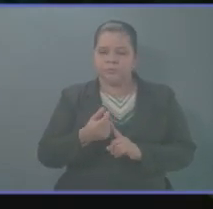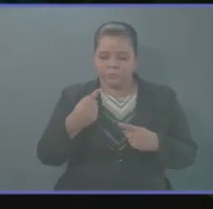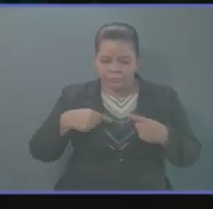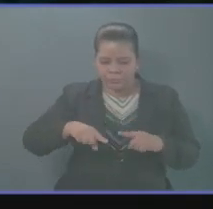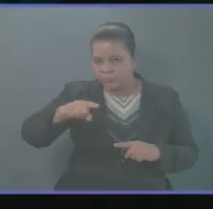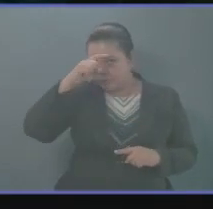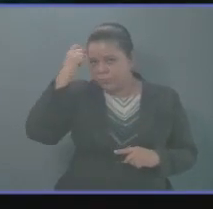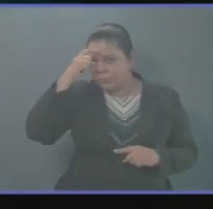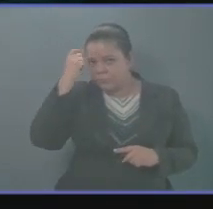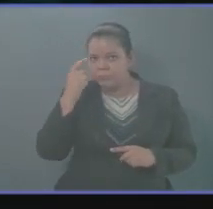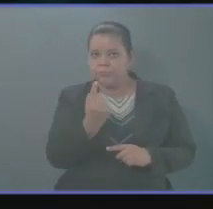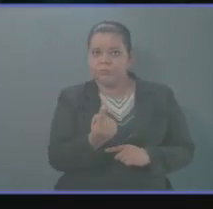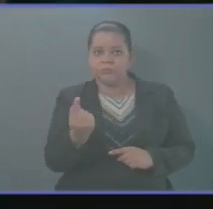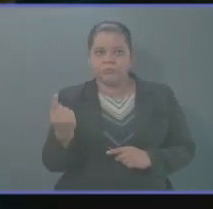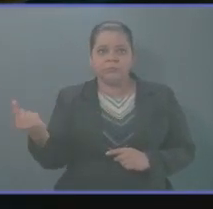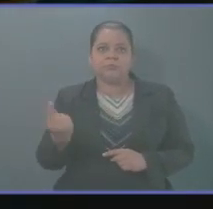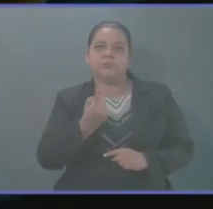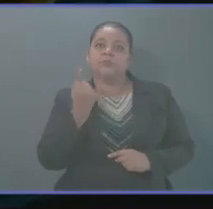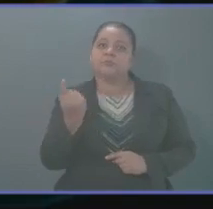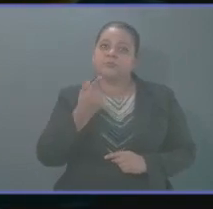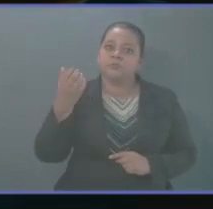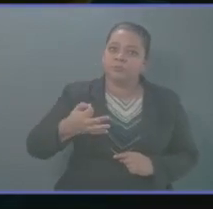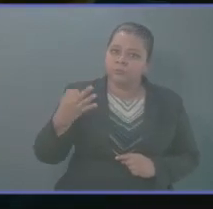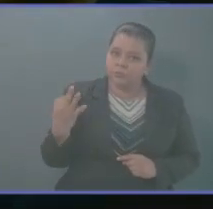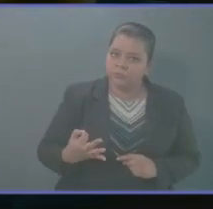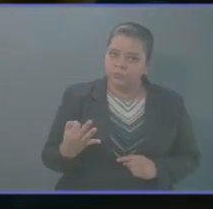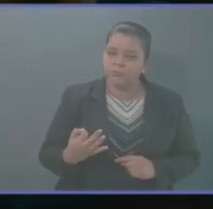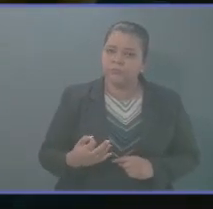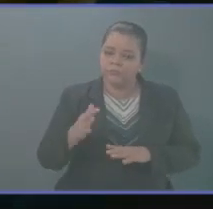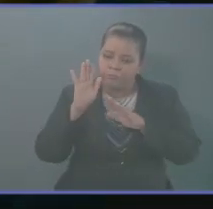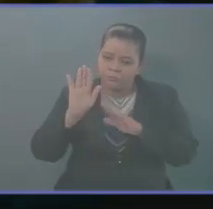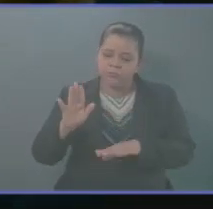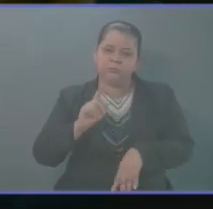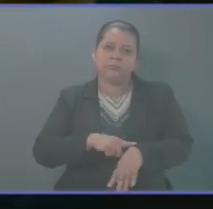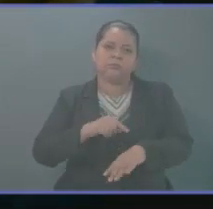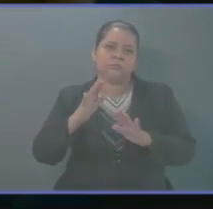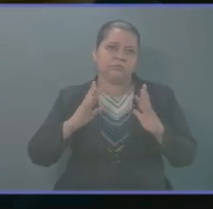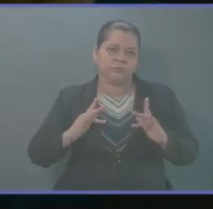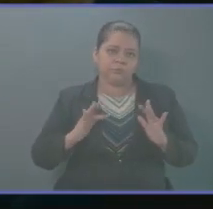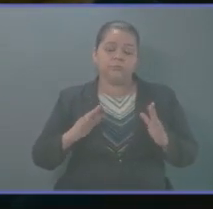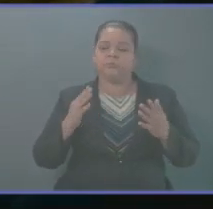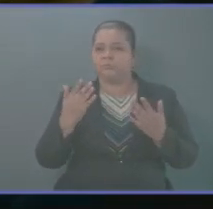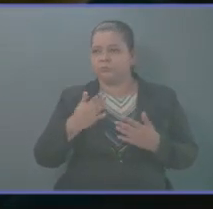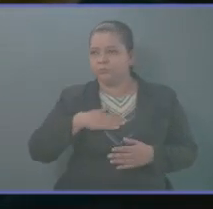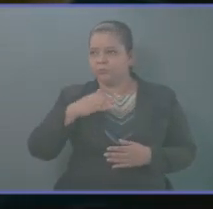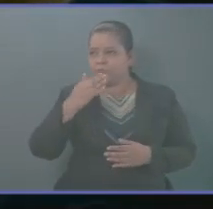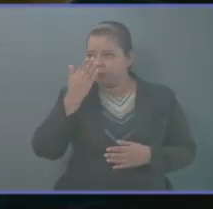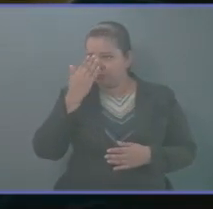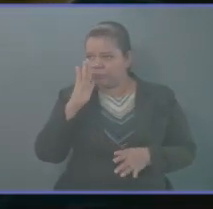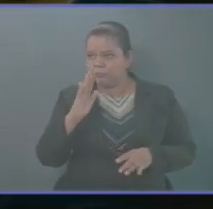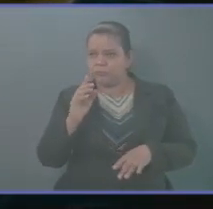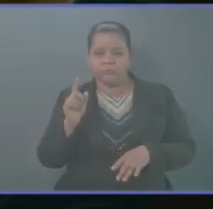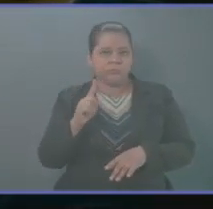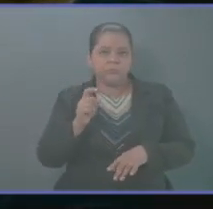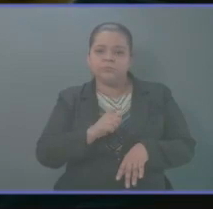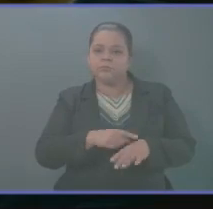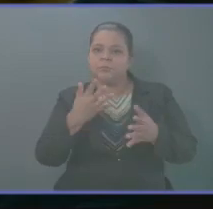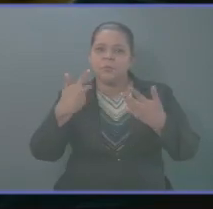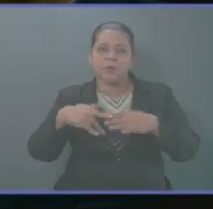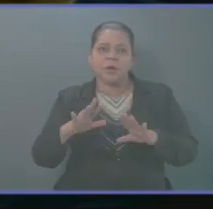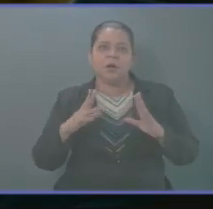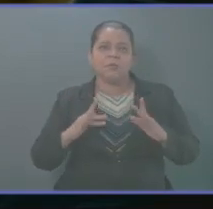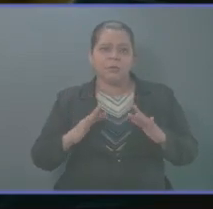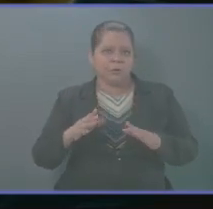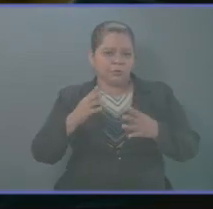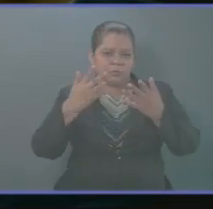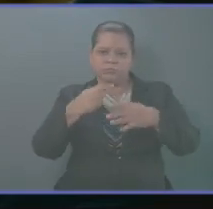son necesarios en ese momento para que se les respete la vacación. Luego que no se tome como un tiempo normal, porque es una vacación que es un